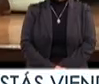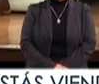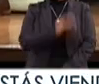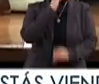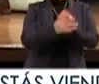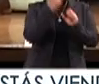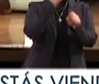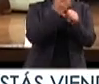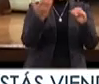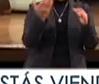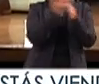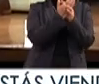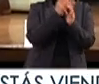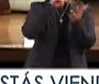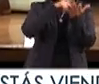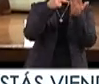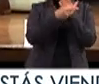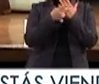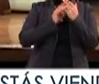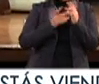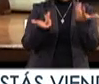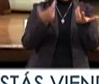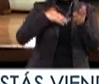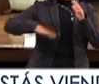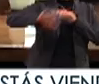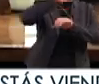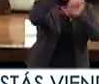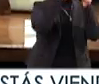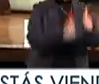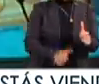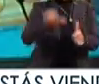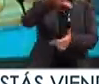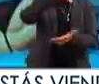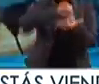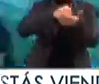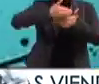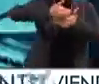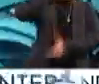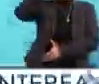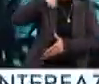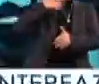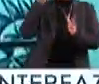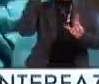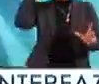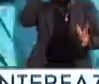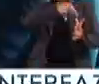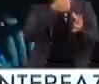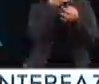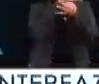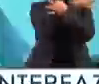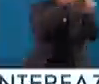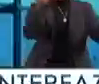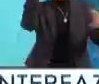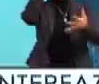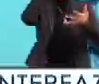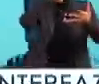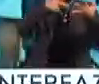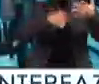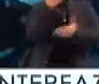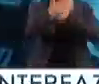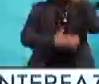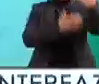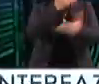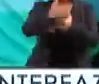Terminó la segunda etapa del proyecto de arte urbano central de muros y con él se cumple el objetivo de difundir los objetivos de